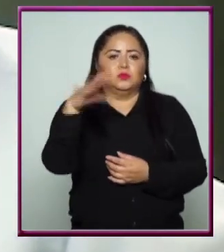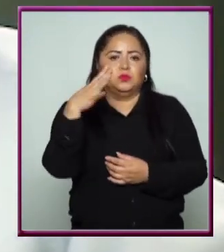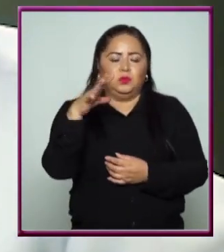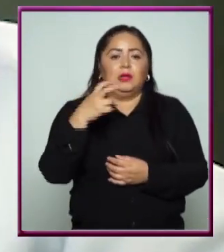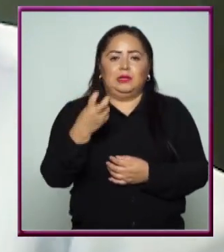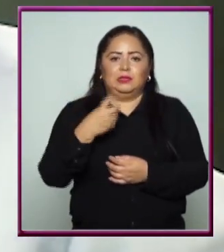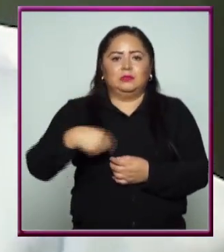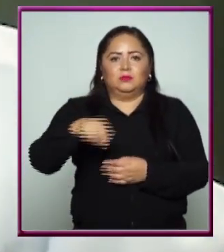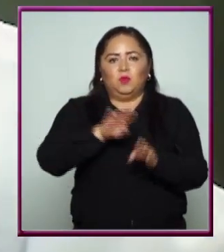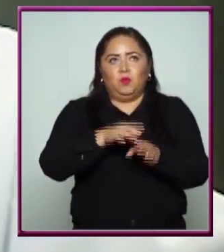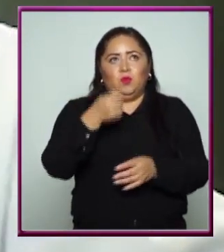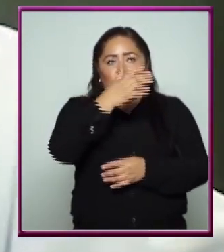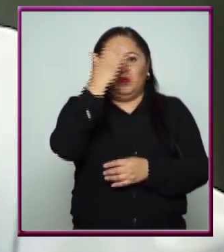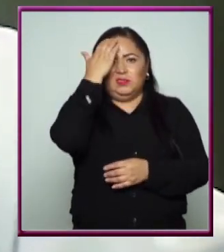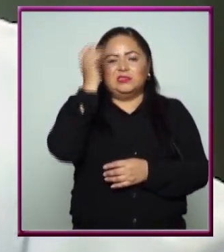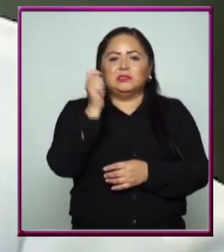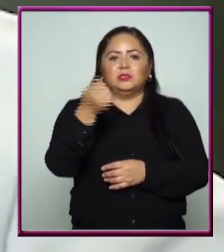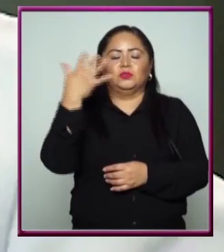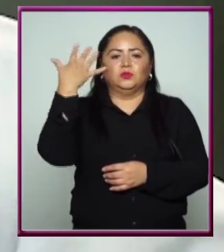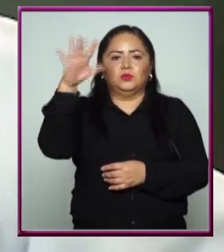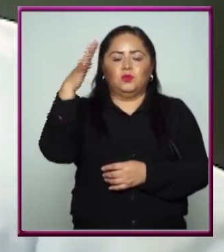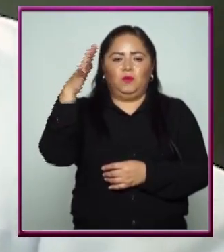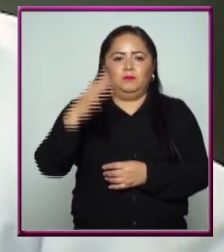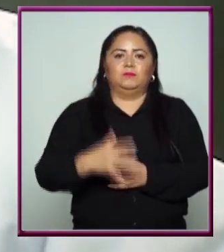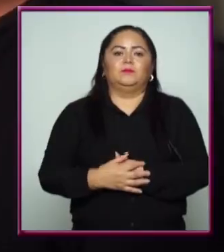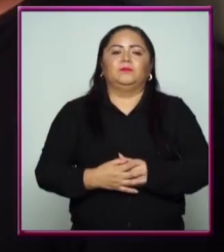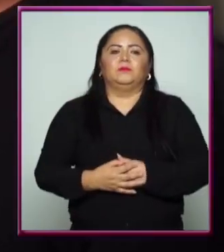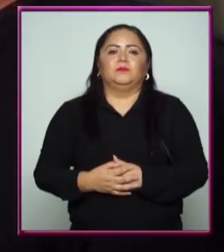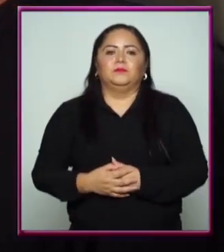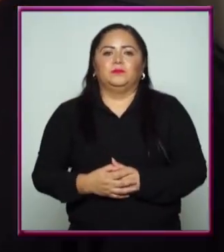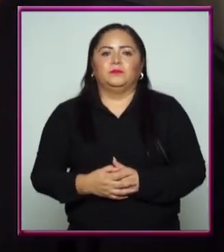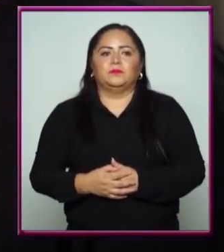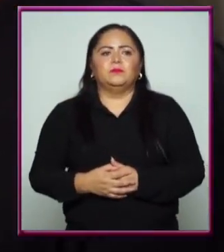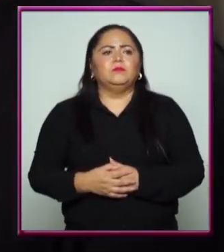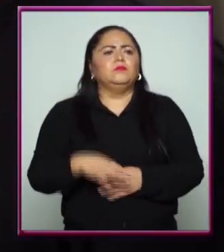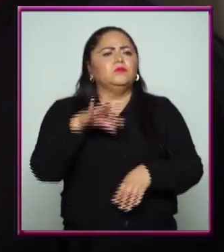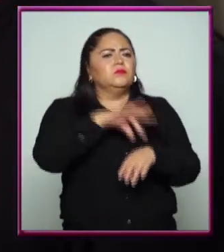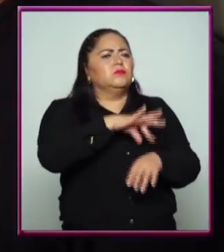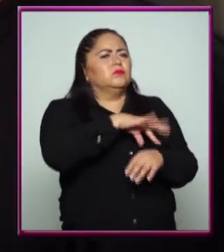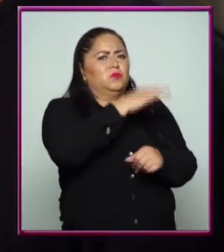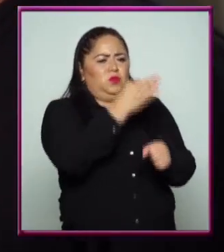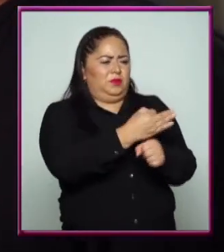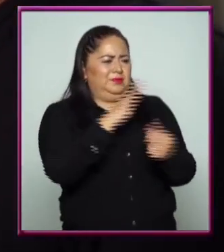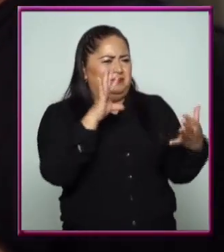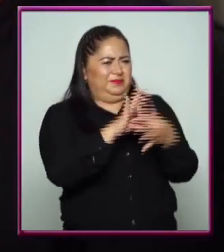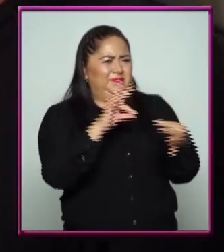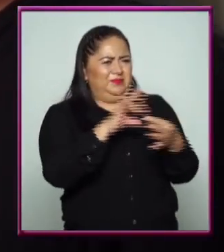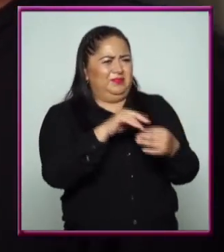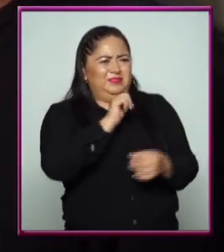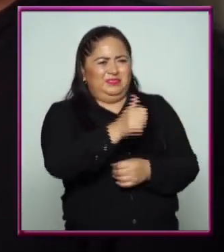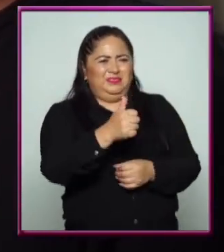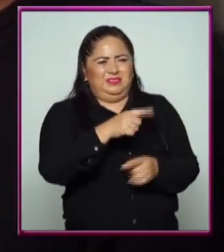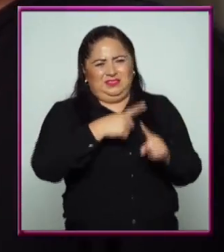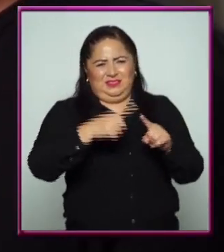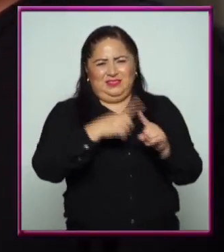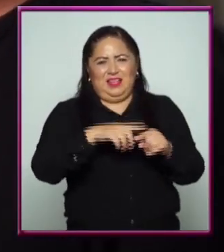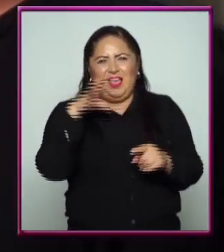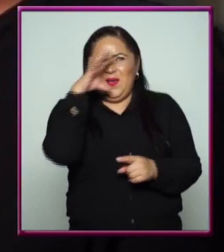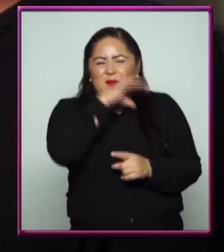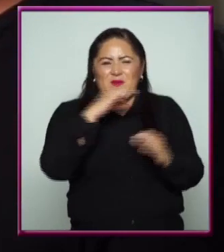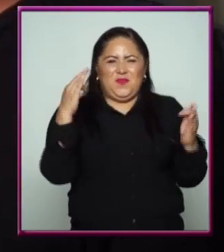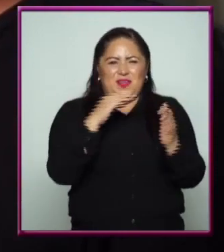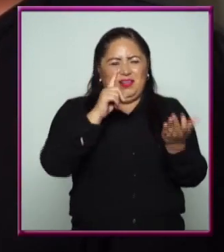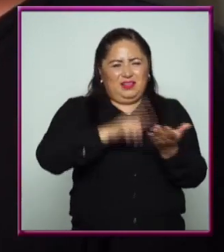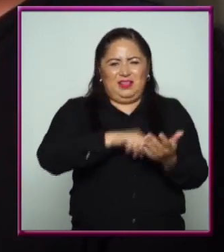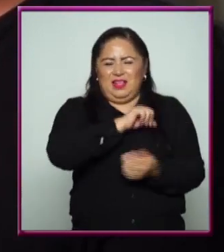lo que nosotros conocemos como el Sol, lo que denominamos el Sol. Doctor, y ahorita que estamos hablando como de los gradientes de temperatura dentro